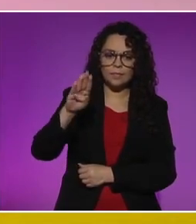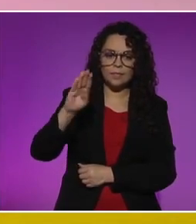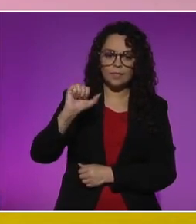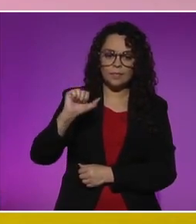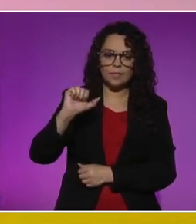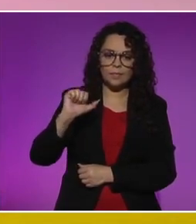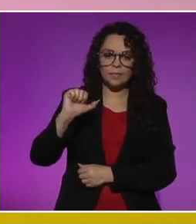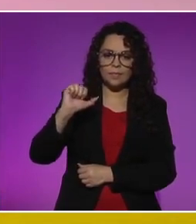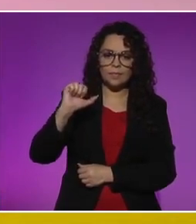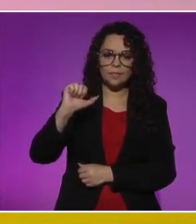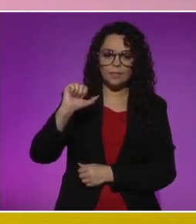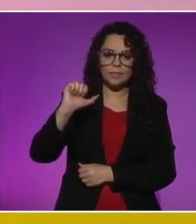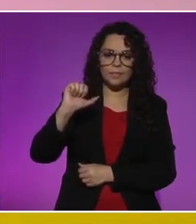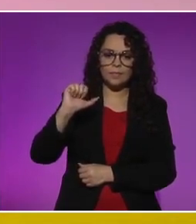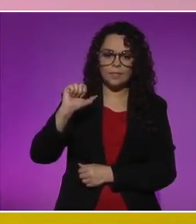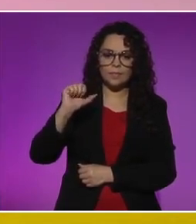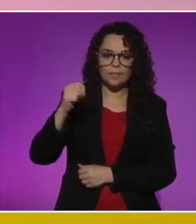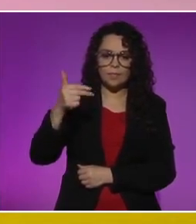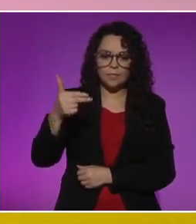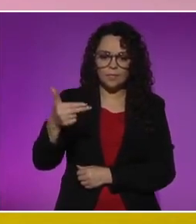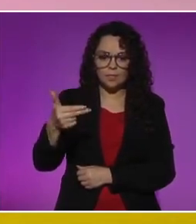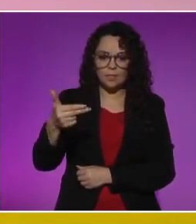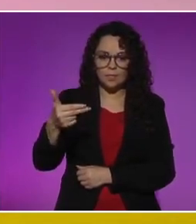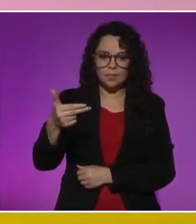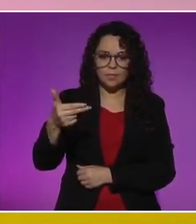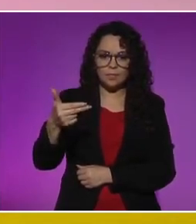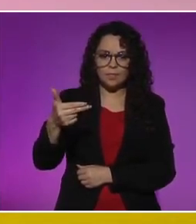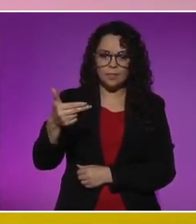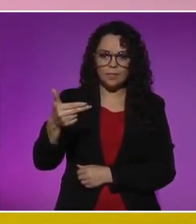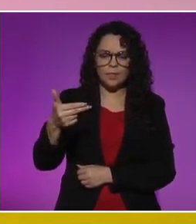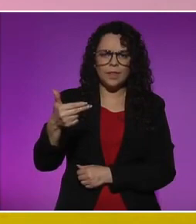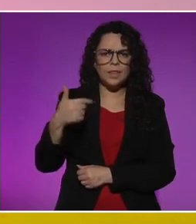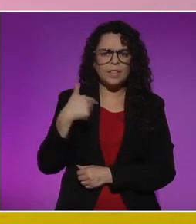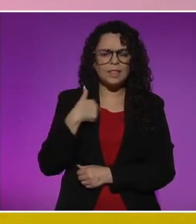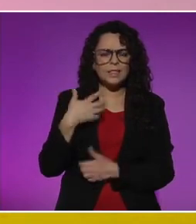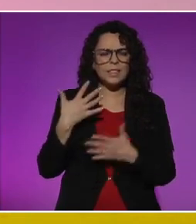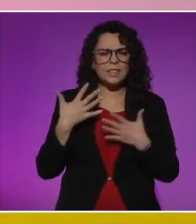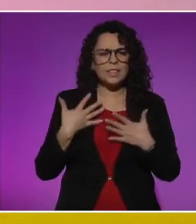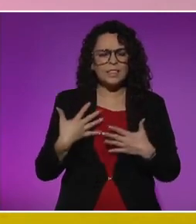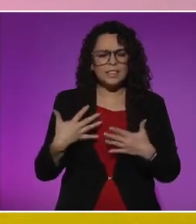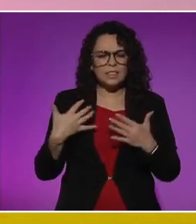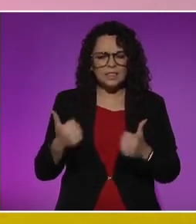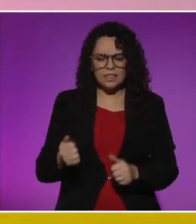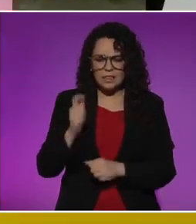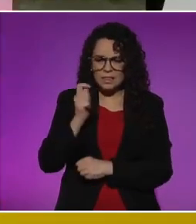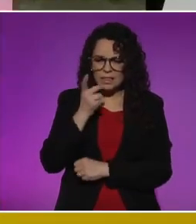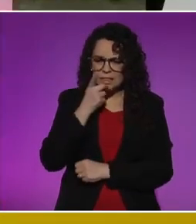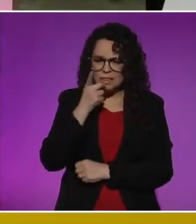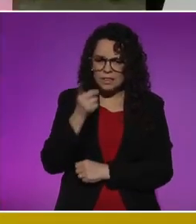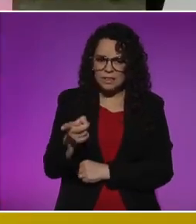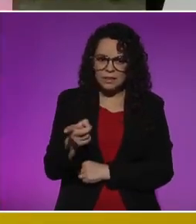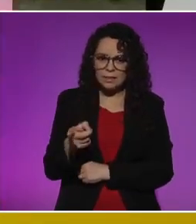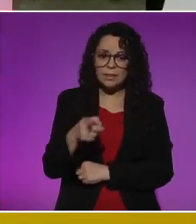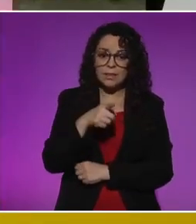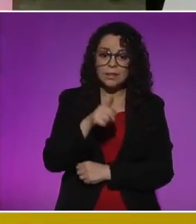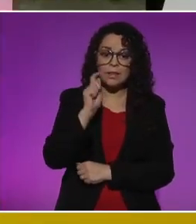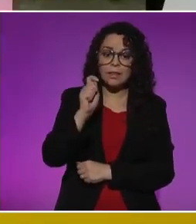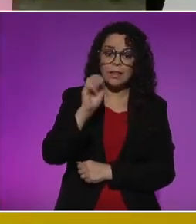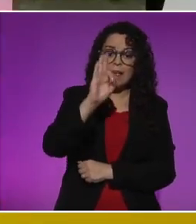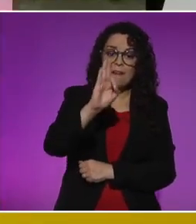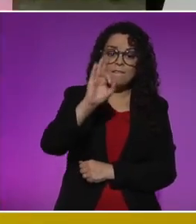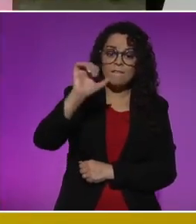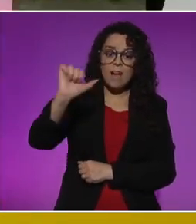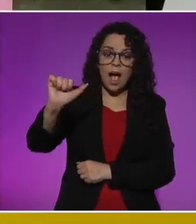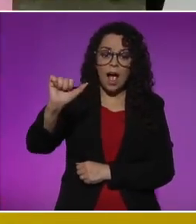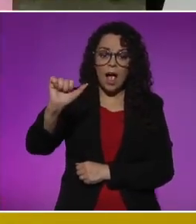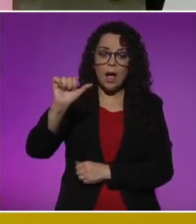Bach. Ay, pero... Hay aquí algo que no entiendo todavía qué dice. Muy bien, pues es el fa sostenido de la armadura, los